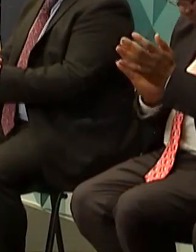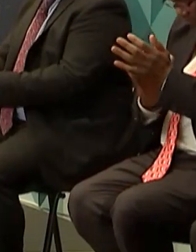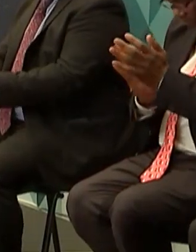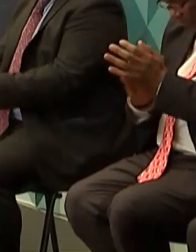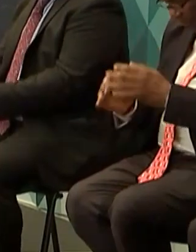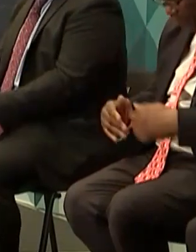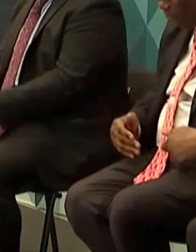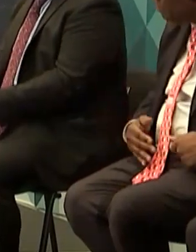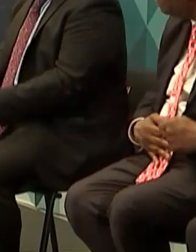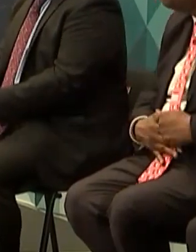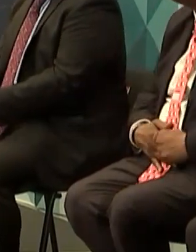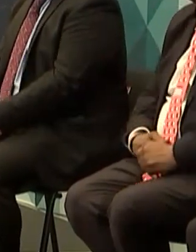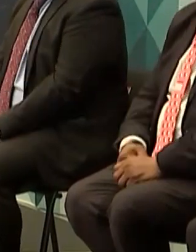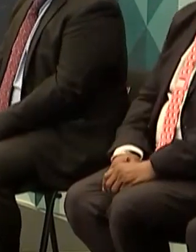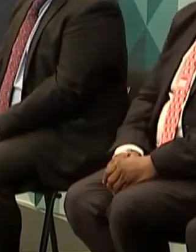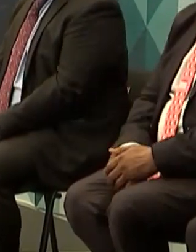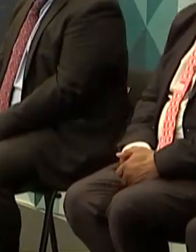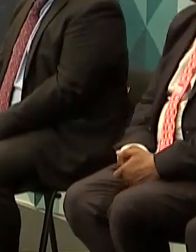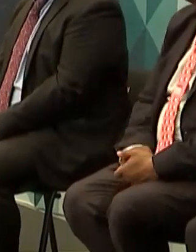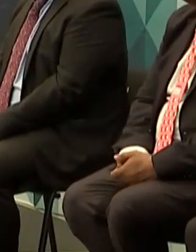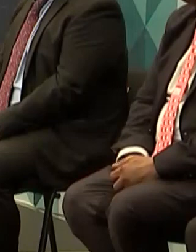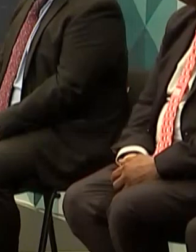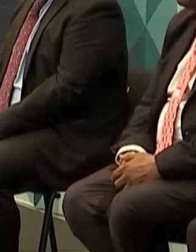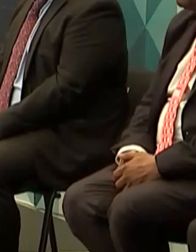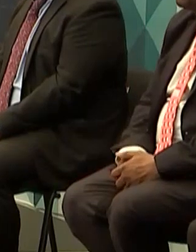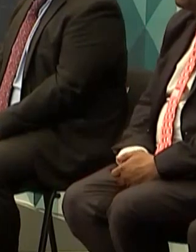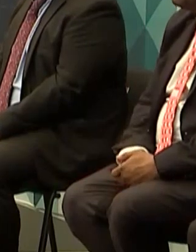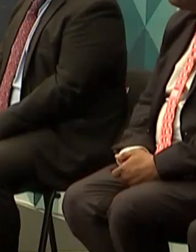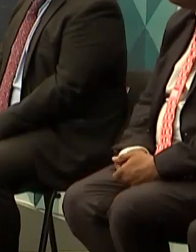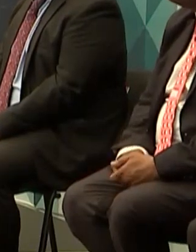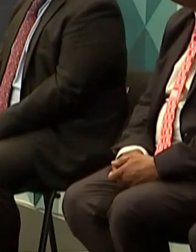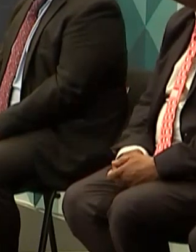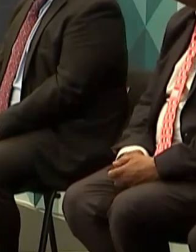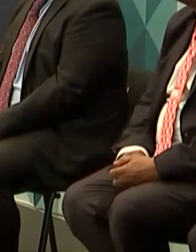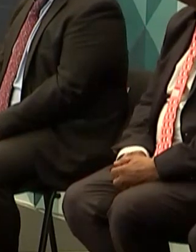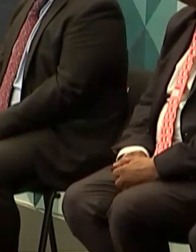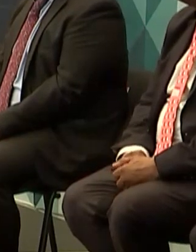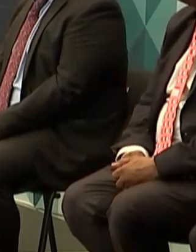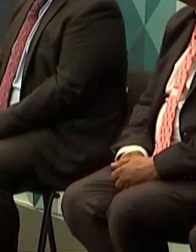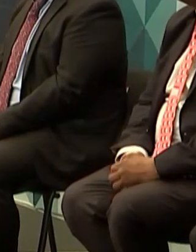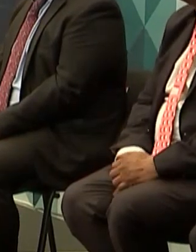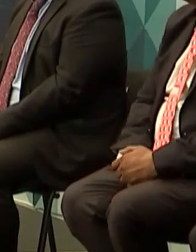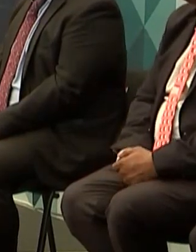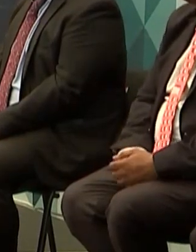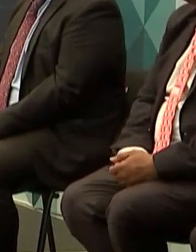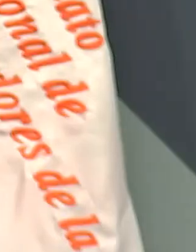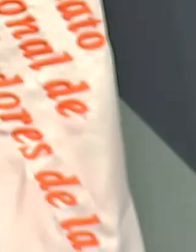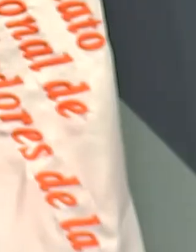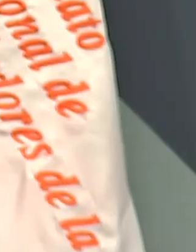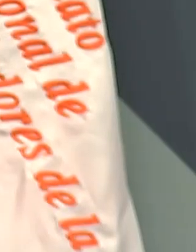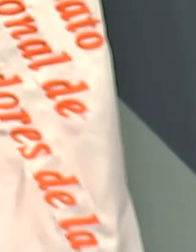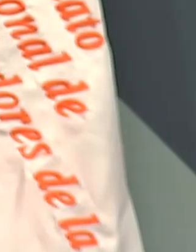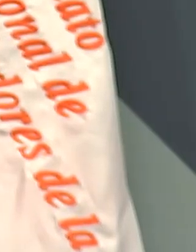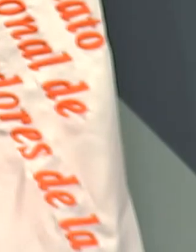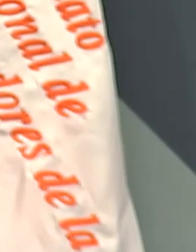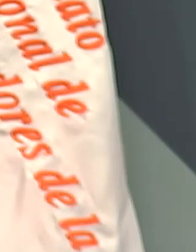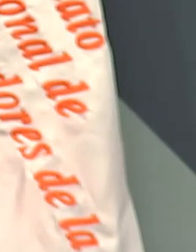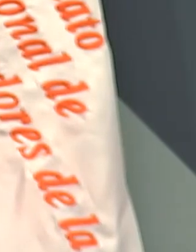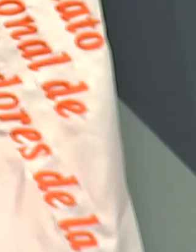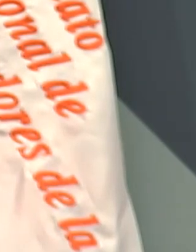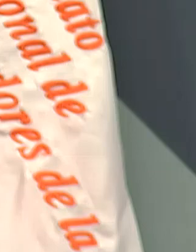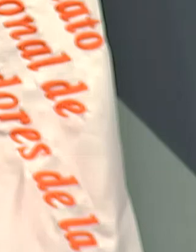Muy buenos días a todas y a todos. Hoy nos sentimos particularmente